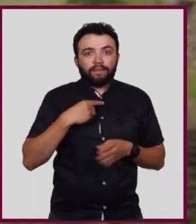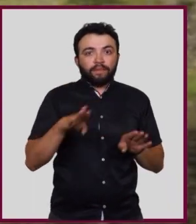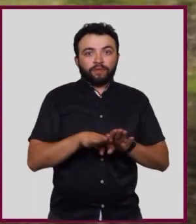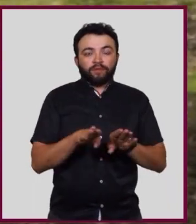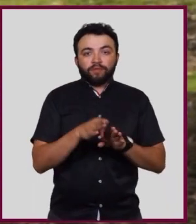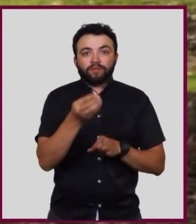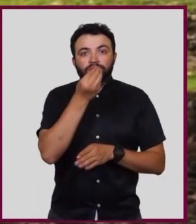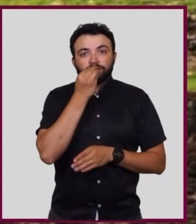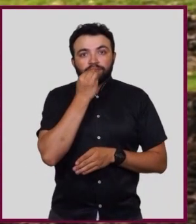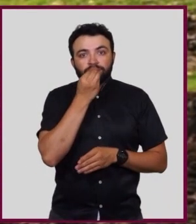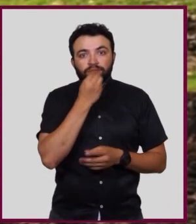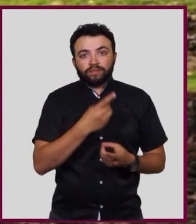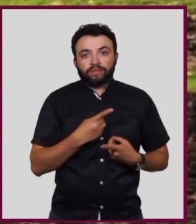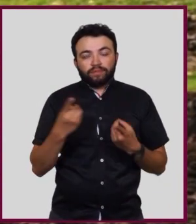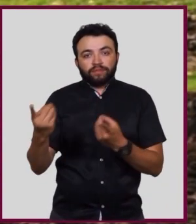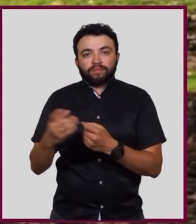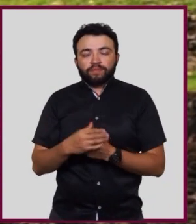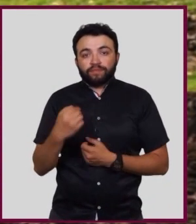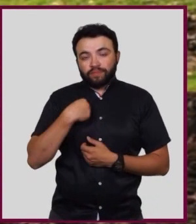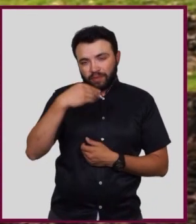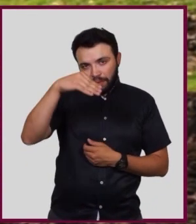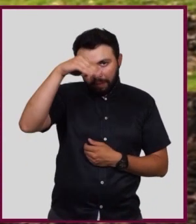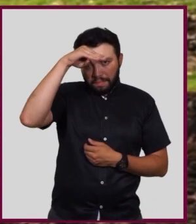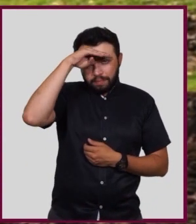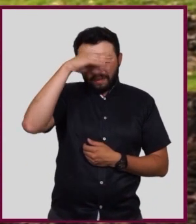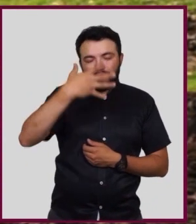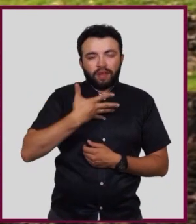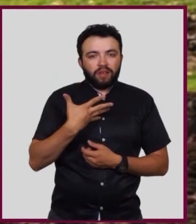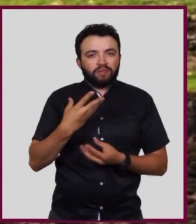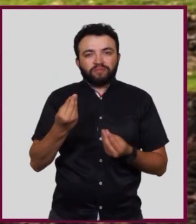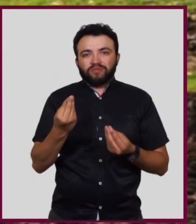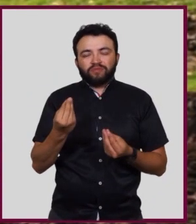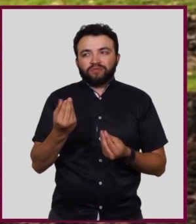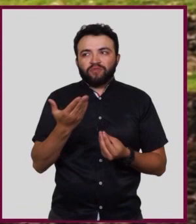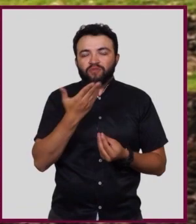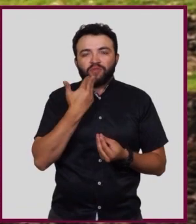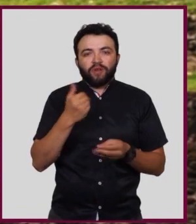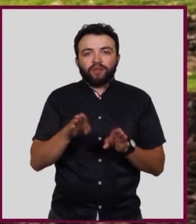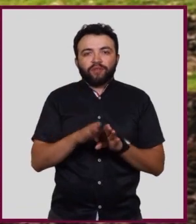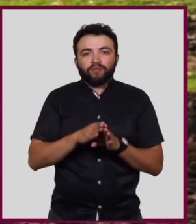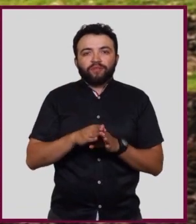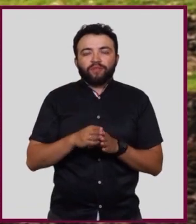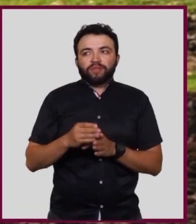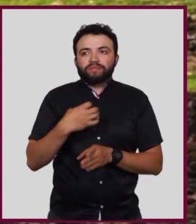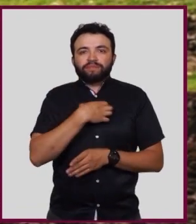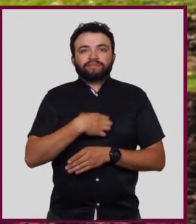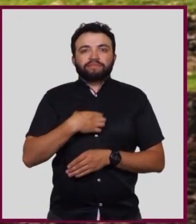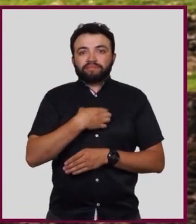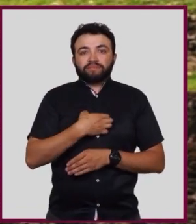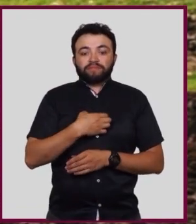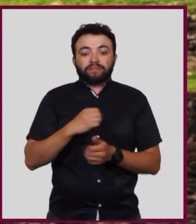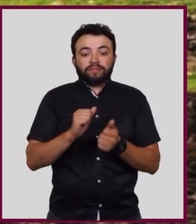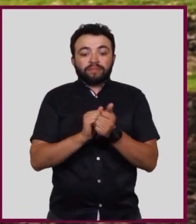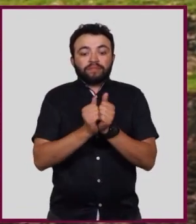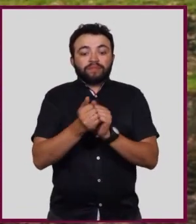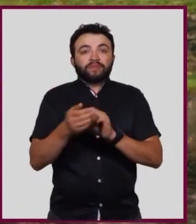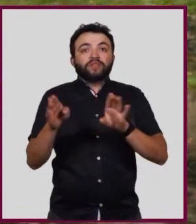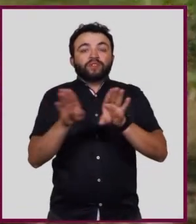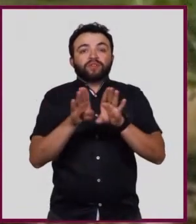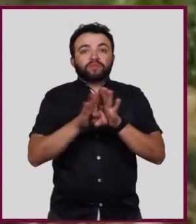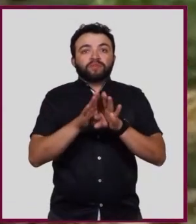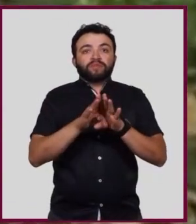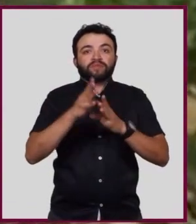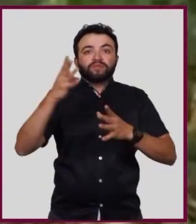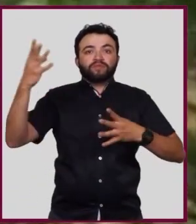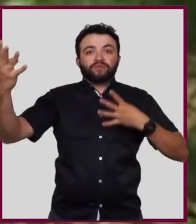comida. Entonces yo pienso que había mucho descontento. El medio ambiente se deterioró por factores